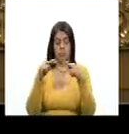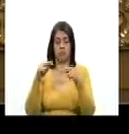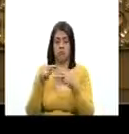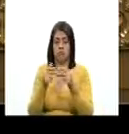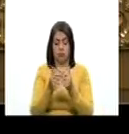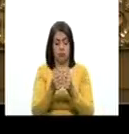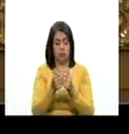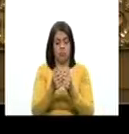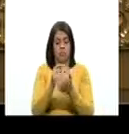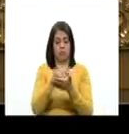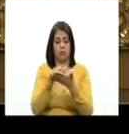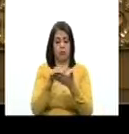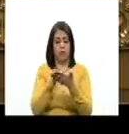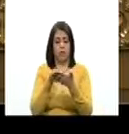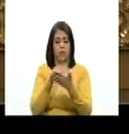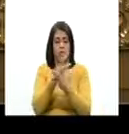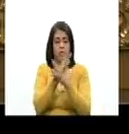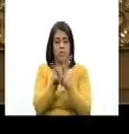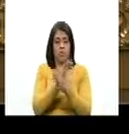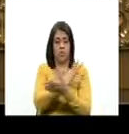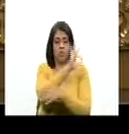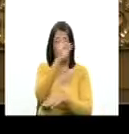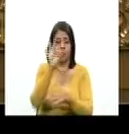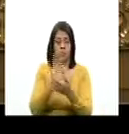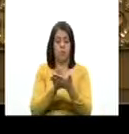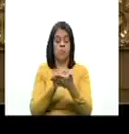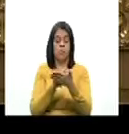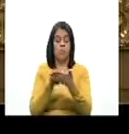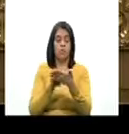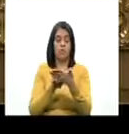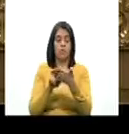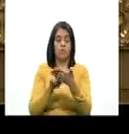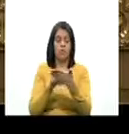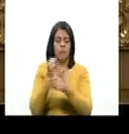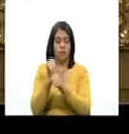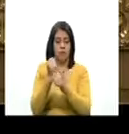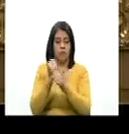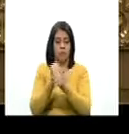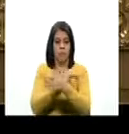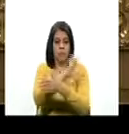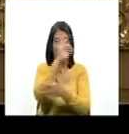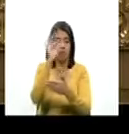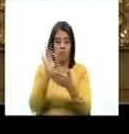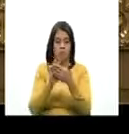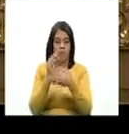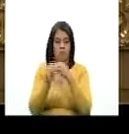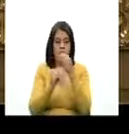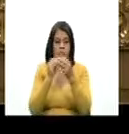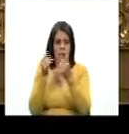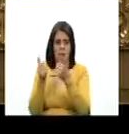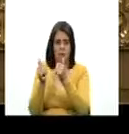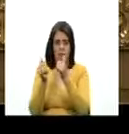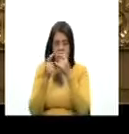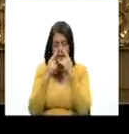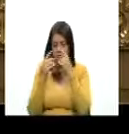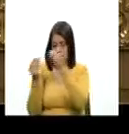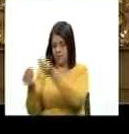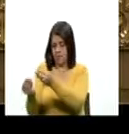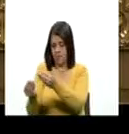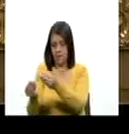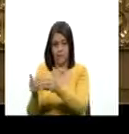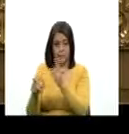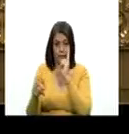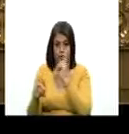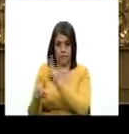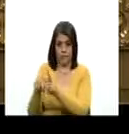con el móvil, jugando todo el día, por ahí trabajas todo el día, ¿qué haces con tu hijo? Le metes el móvil, y uno no ve que está